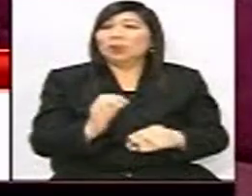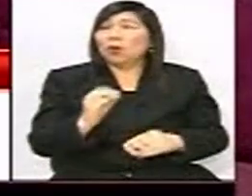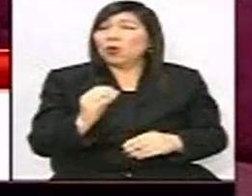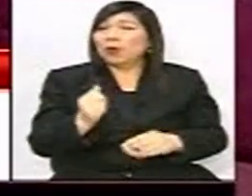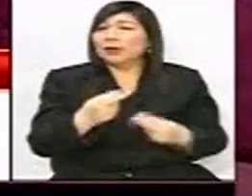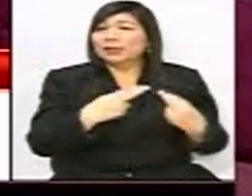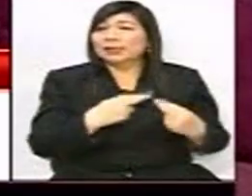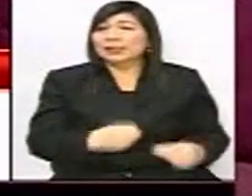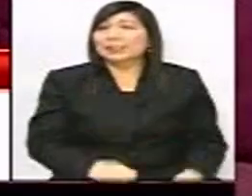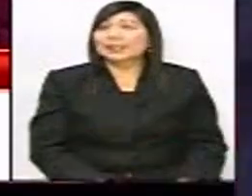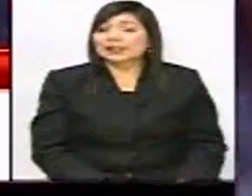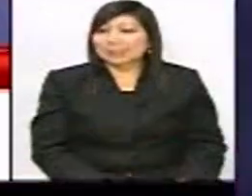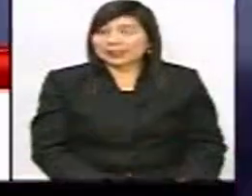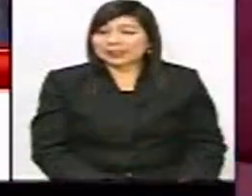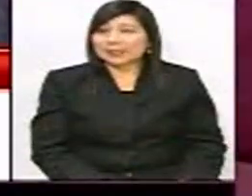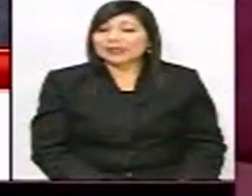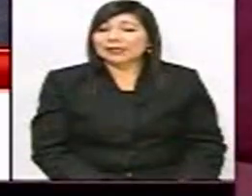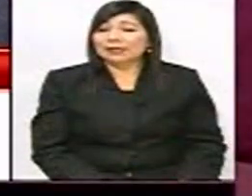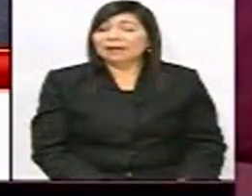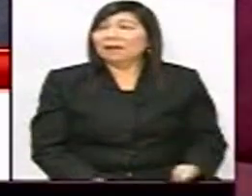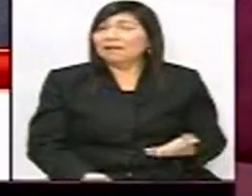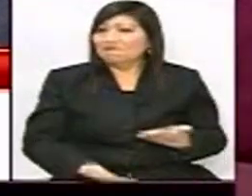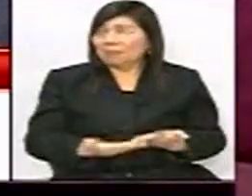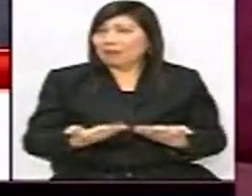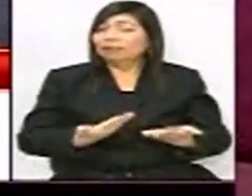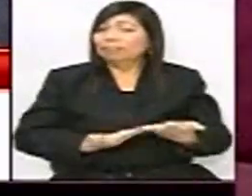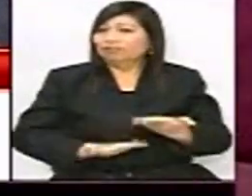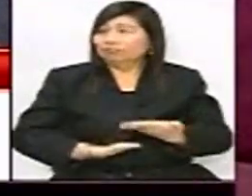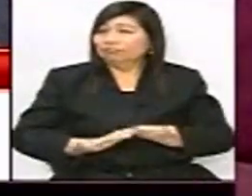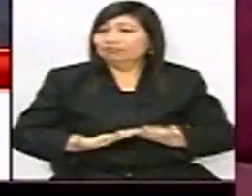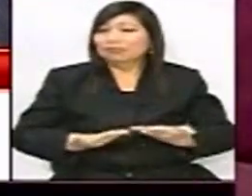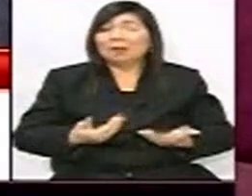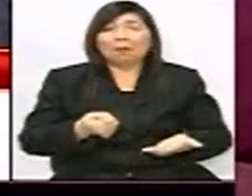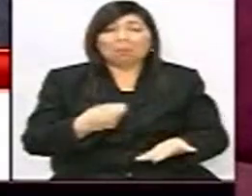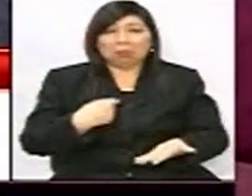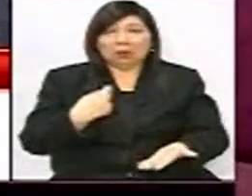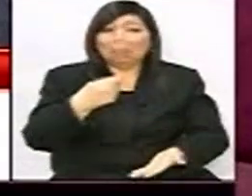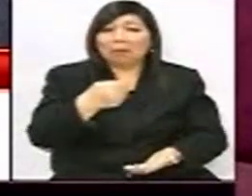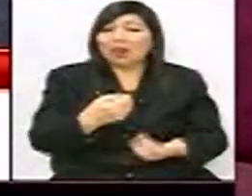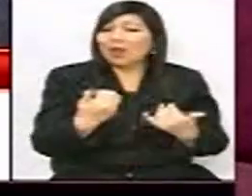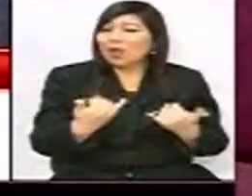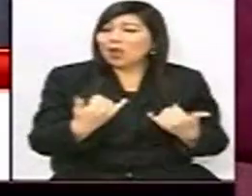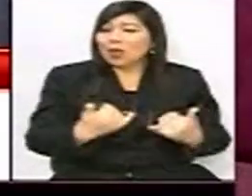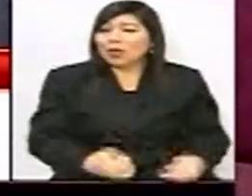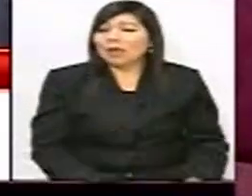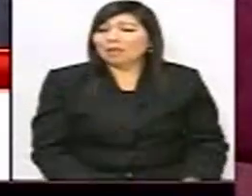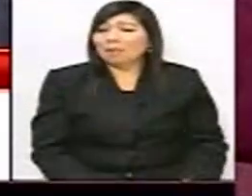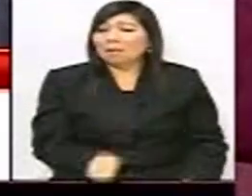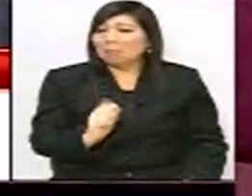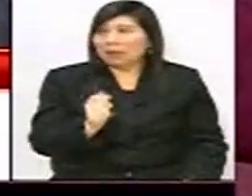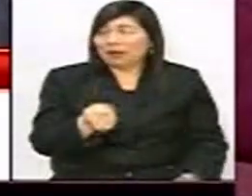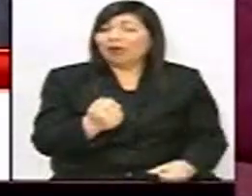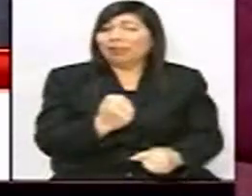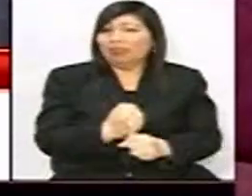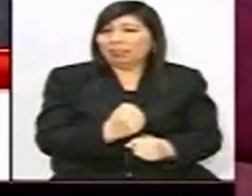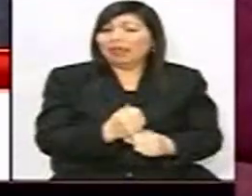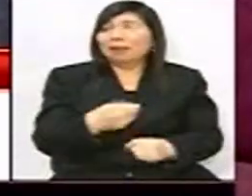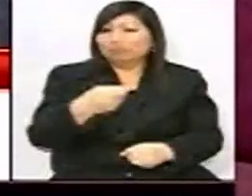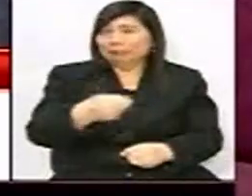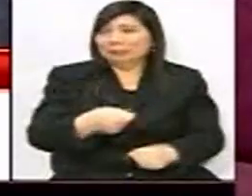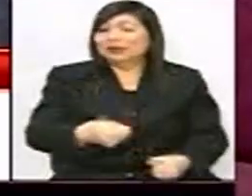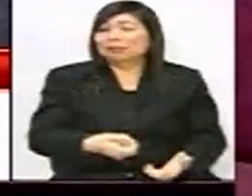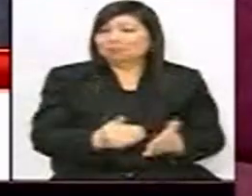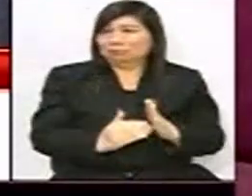a mano de la municipalidad, era fácil de trasladarse, transitar y pagar. O sea, hoy día, hasta pagando es complicado, tienes un